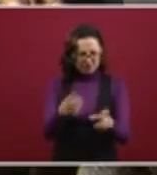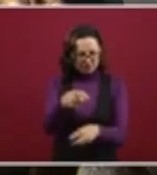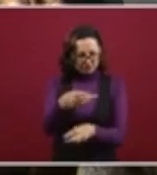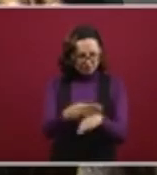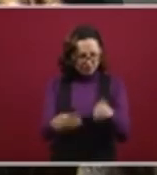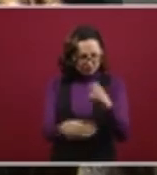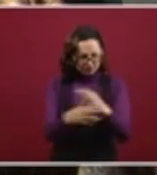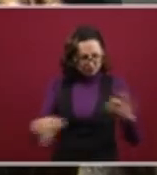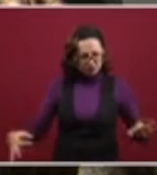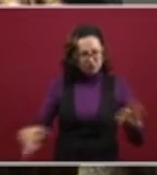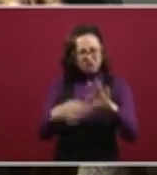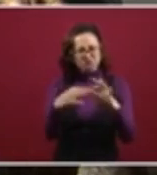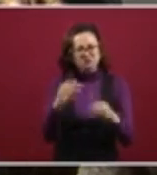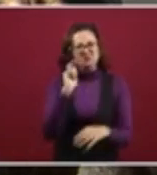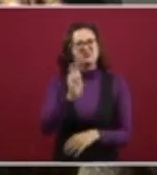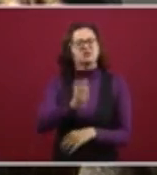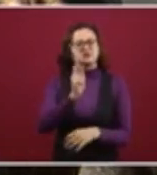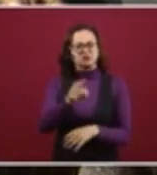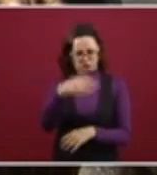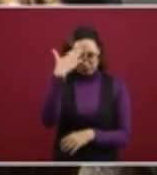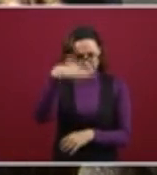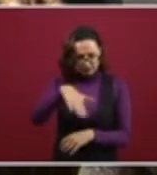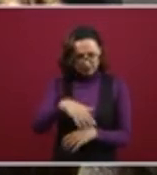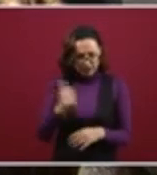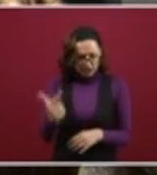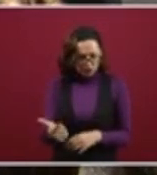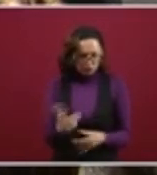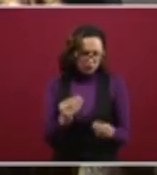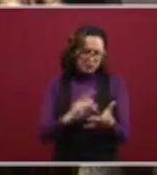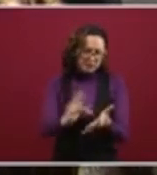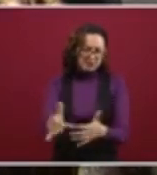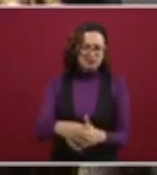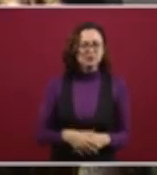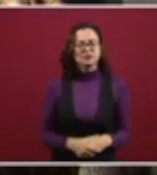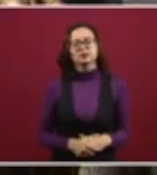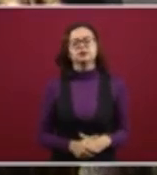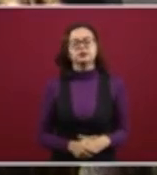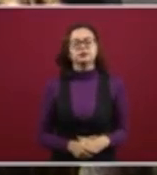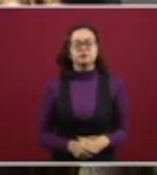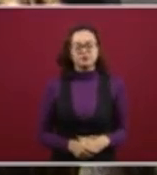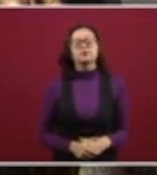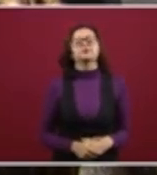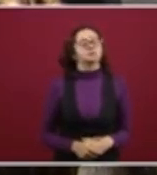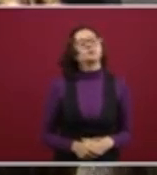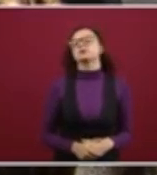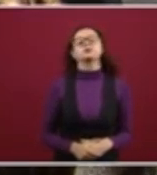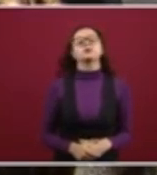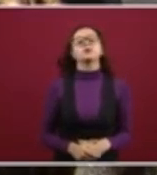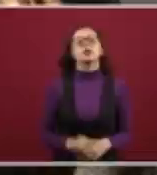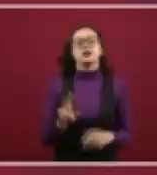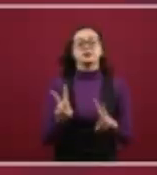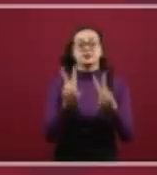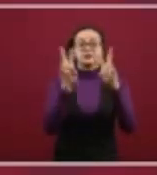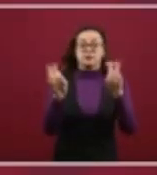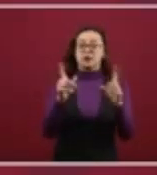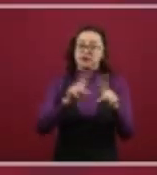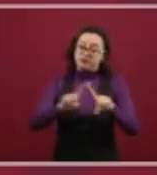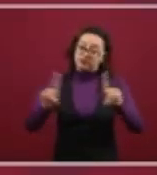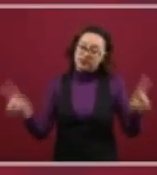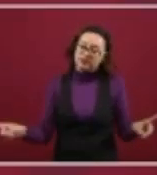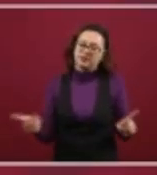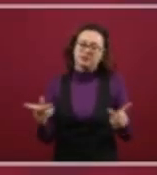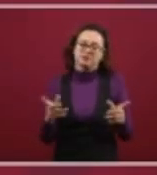nos presenta, secretario? Gracias. Cómo no, muchas gracias. Este, si bien no es un tema específico de los fertilizantes de Guerrero, en